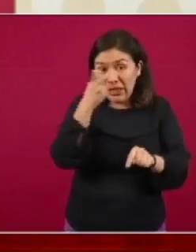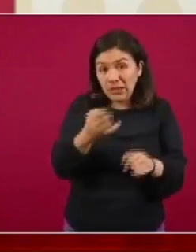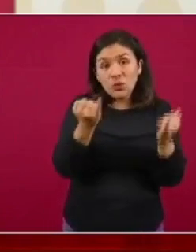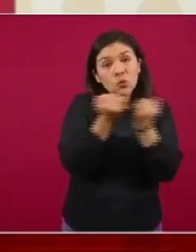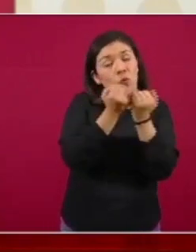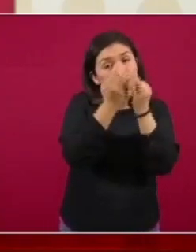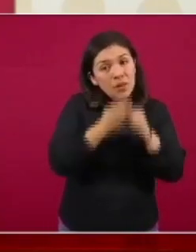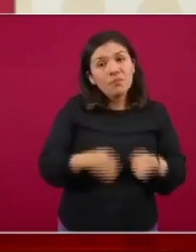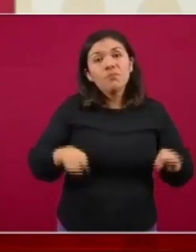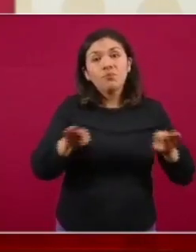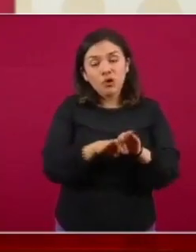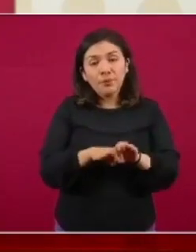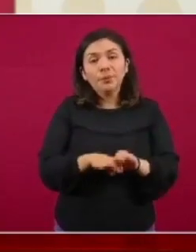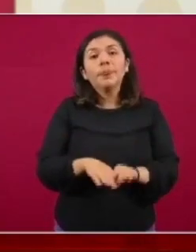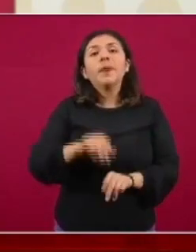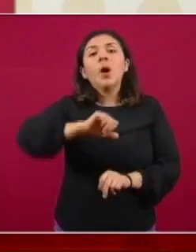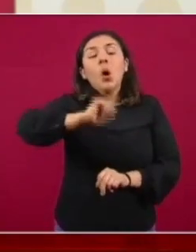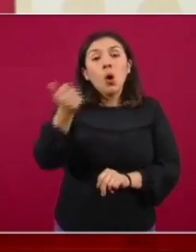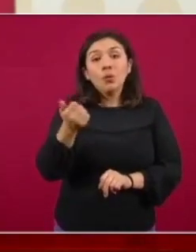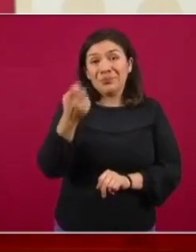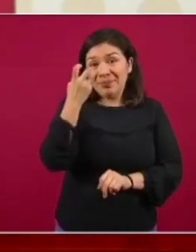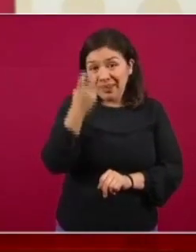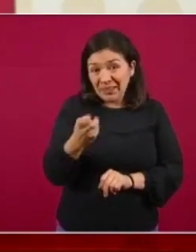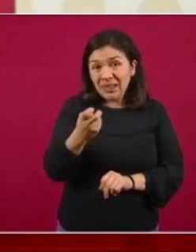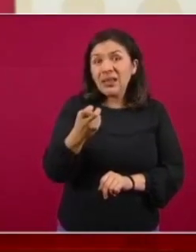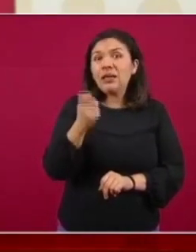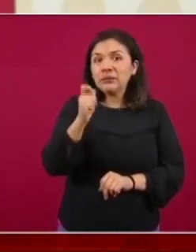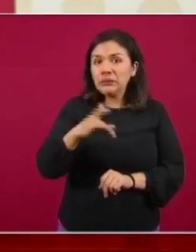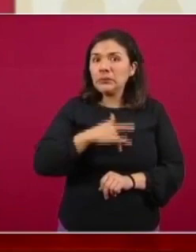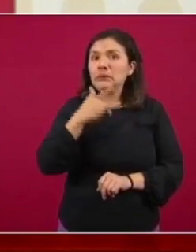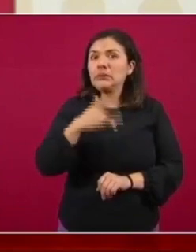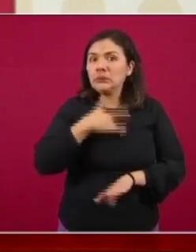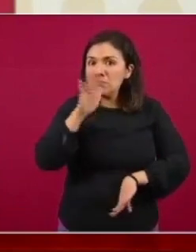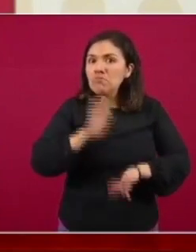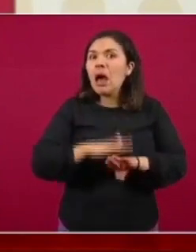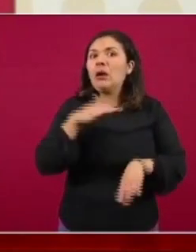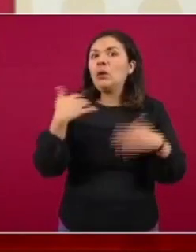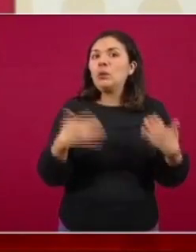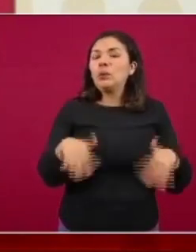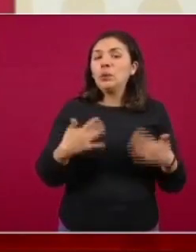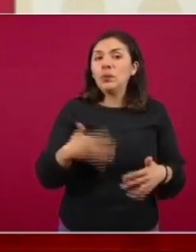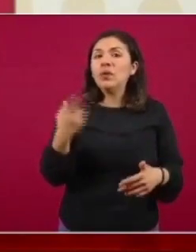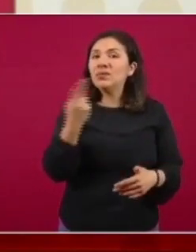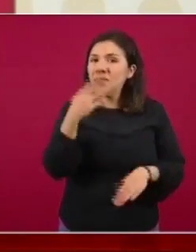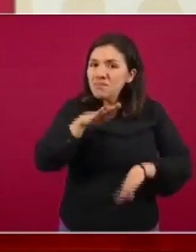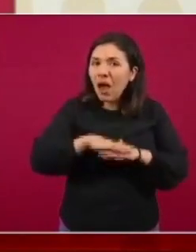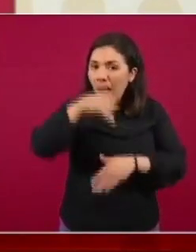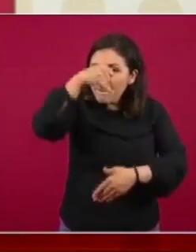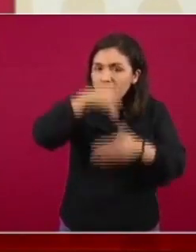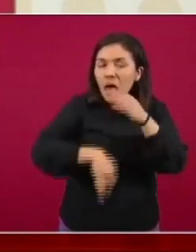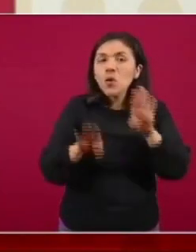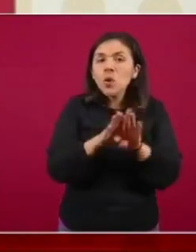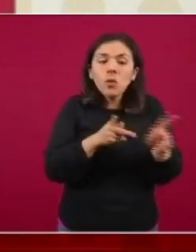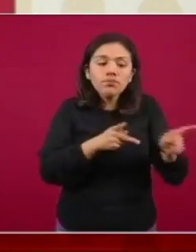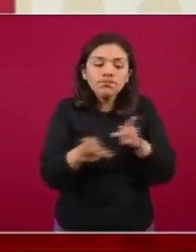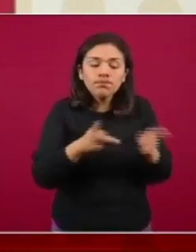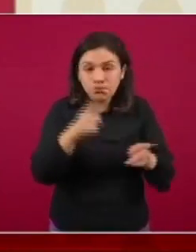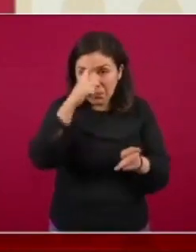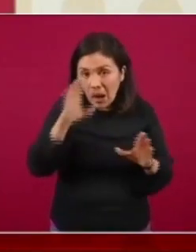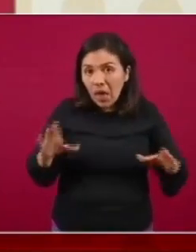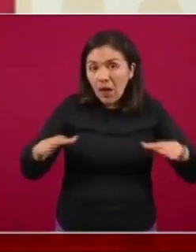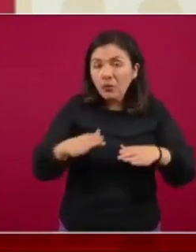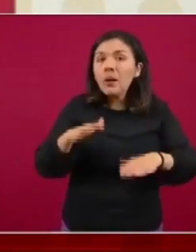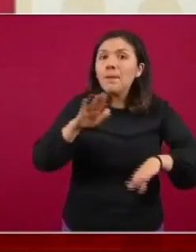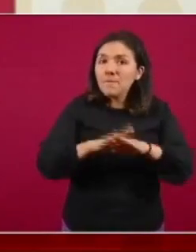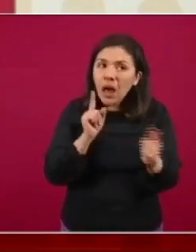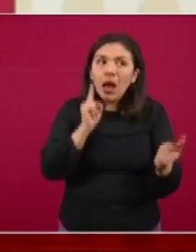factor importante y porque si este es un factor que cada vez pesa más, tenemos que también profundizar las estrategias comunitarias que se